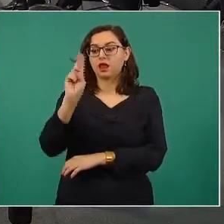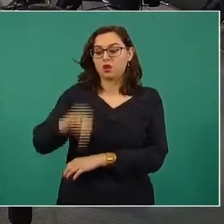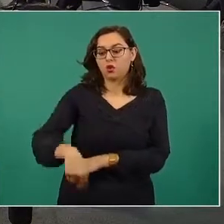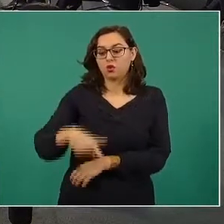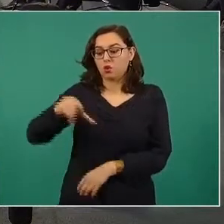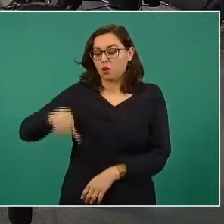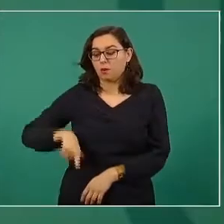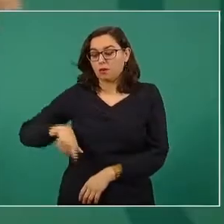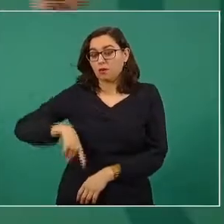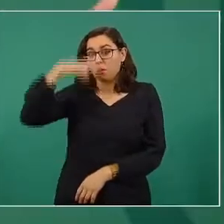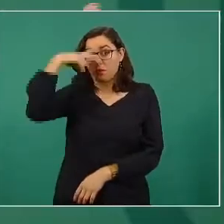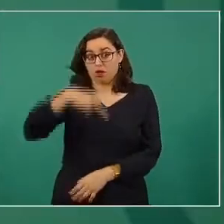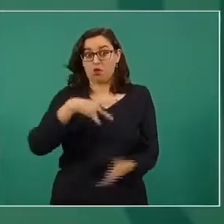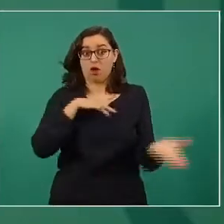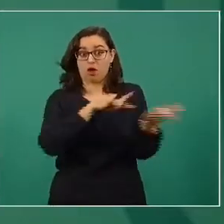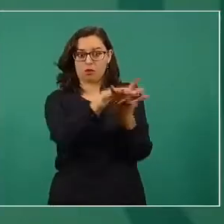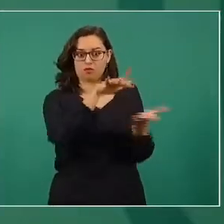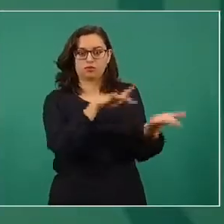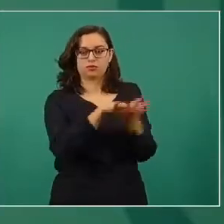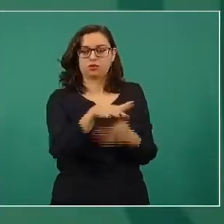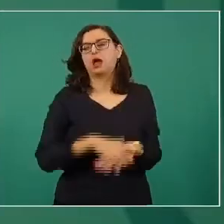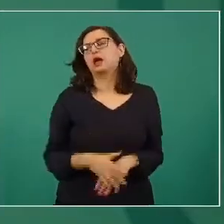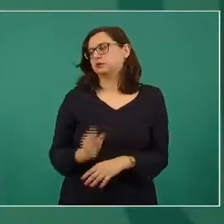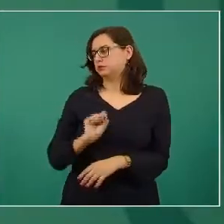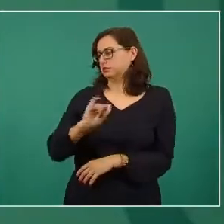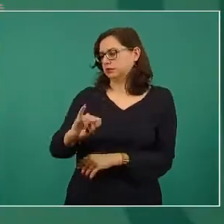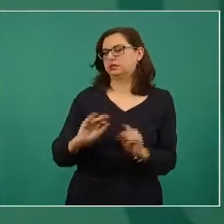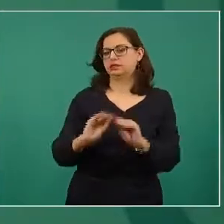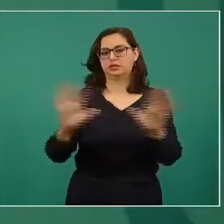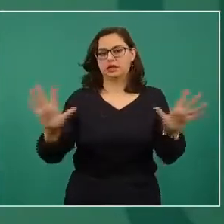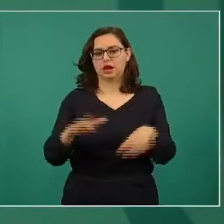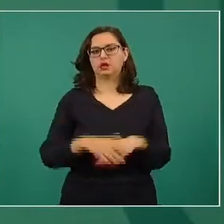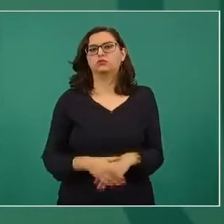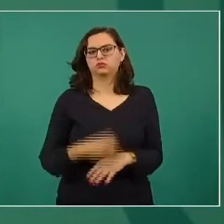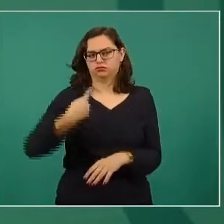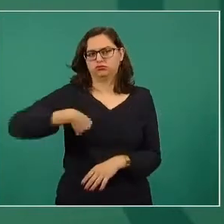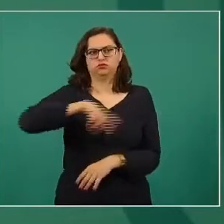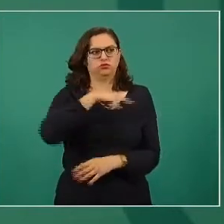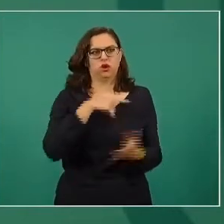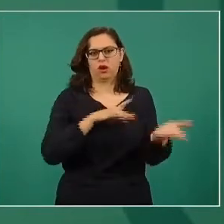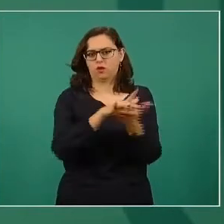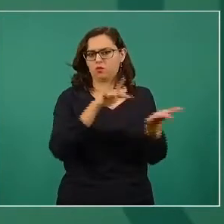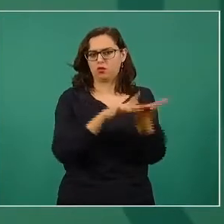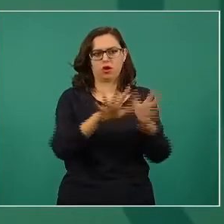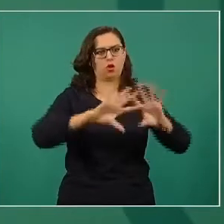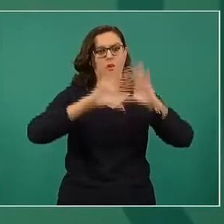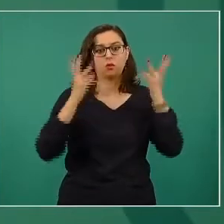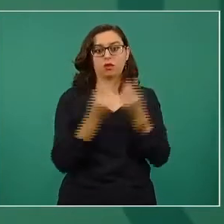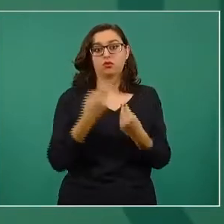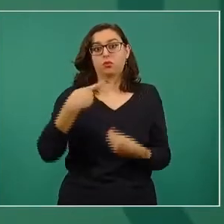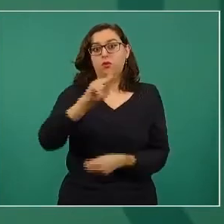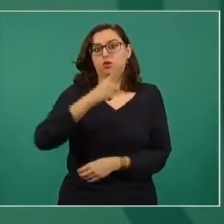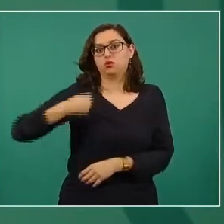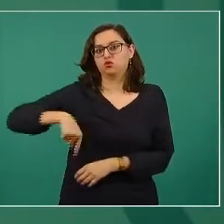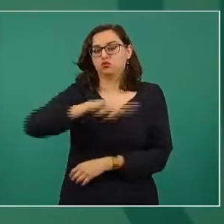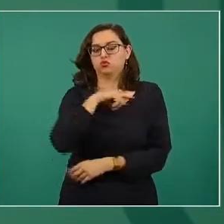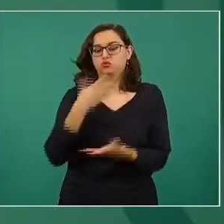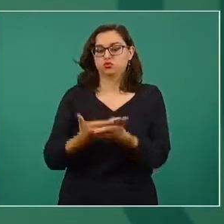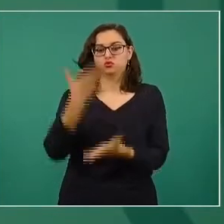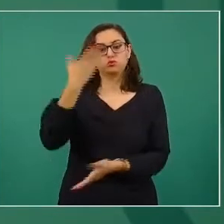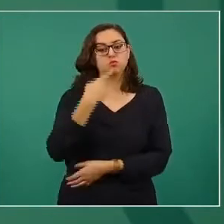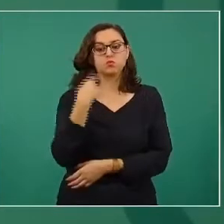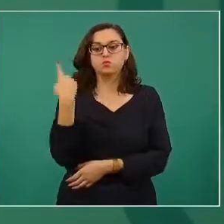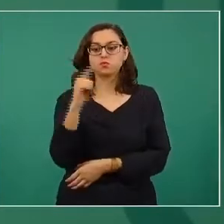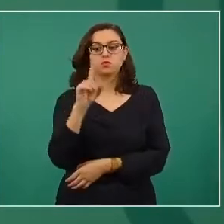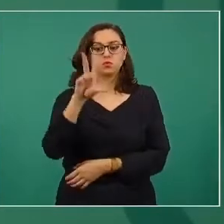cosa, Penal? eso es otra cosa, lo tendríamos que hacer, pero no promoverlo nosotros. Ok, presidente, muchas gracias.